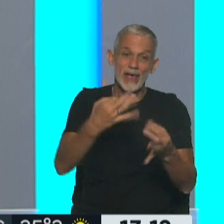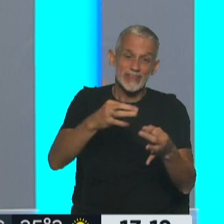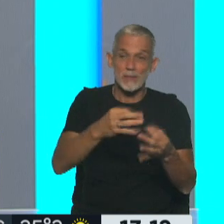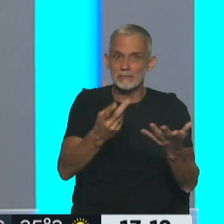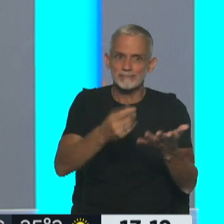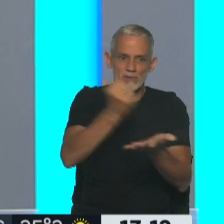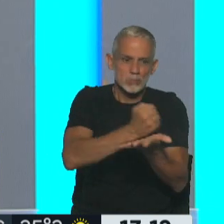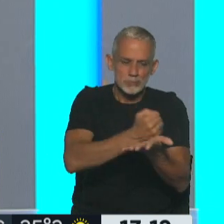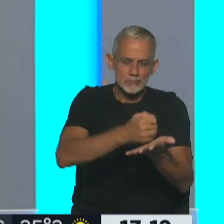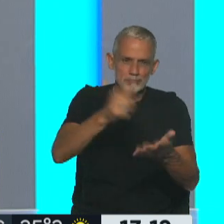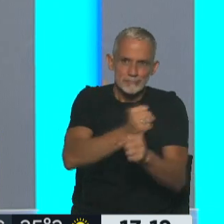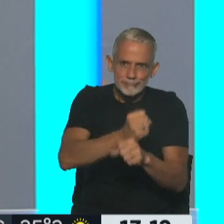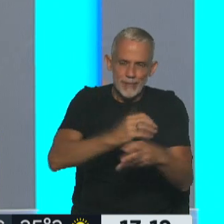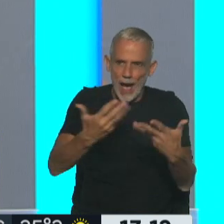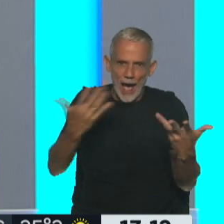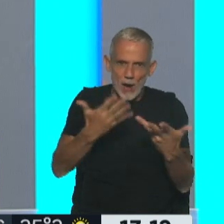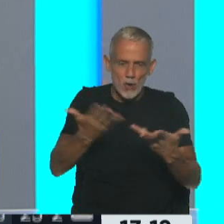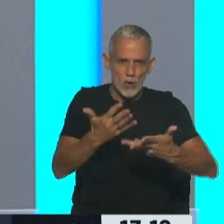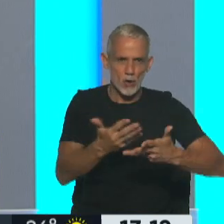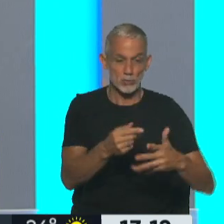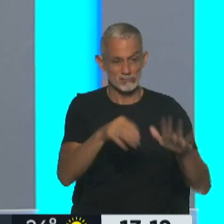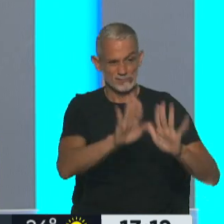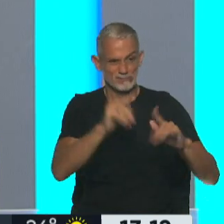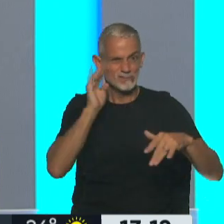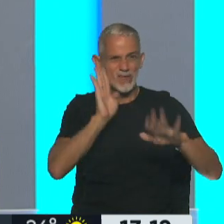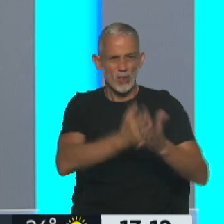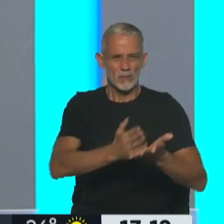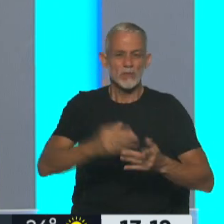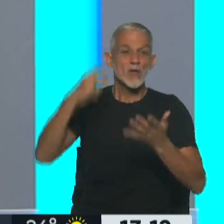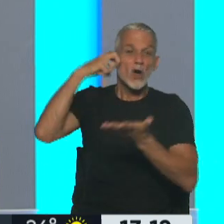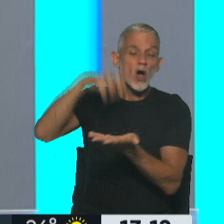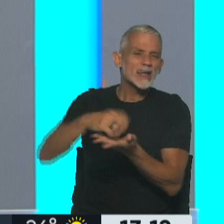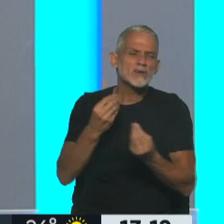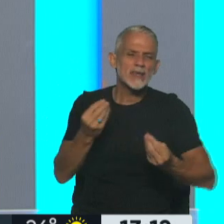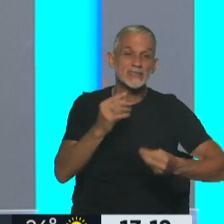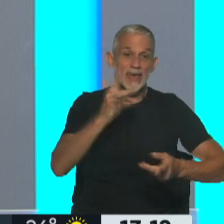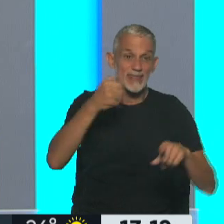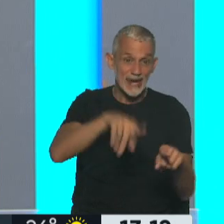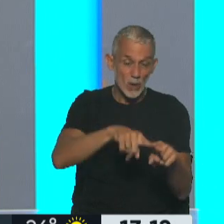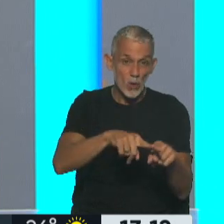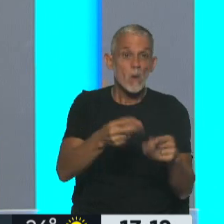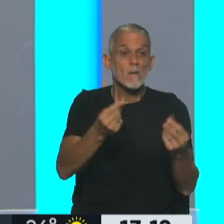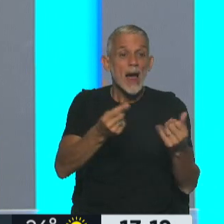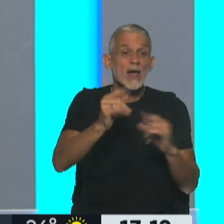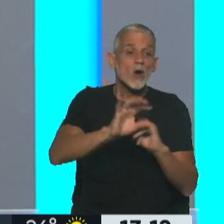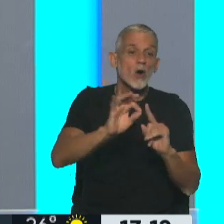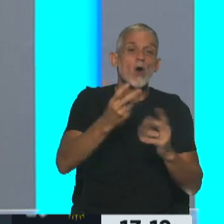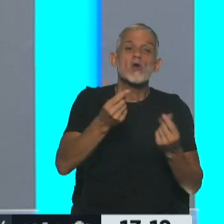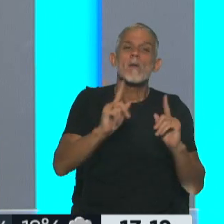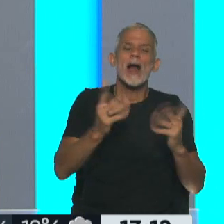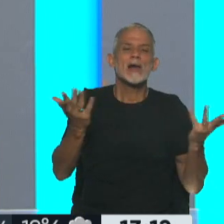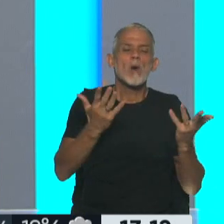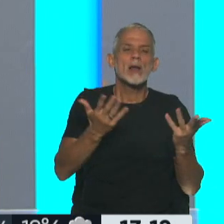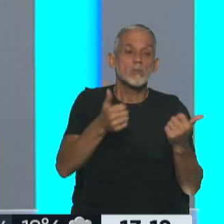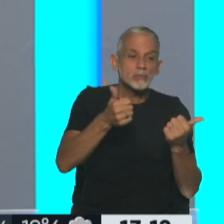y necesitan ratificación parlamentaria. El Congreso lo que tiene que decir es que si el DNU tiene validez o es inválido. Claro. Eso es lo que